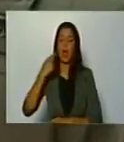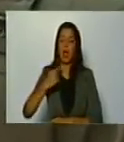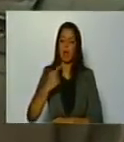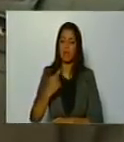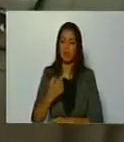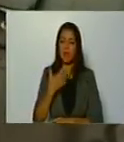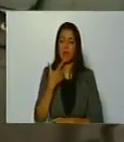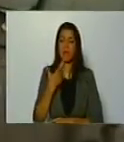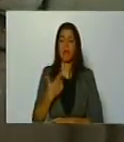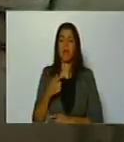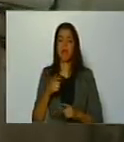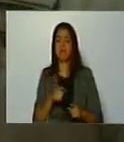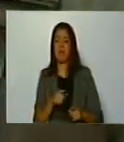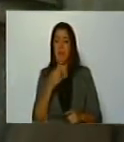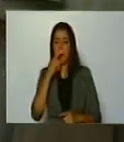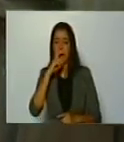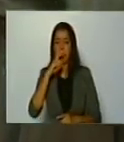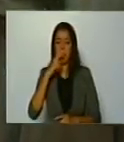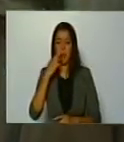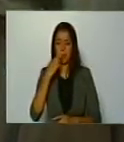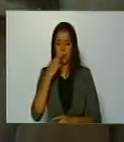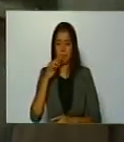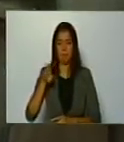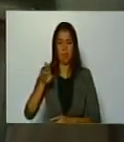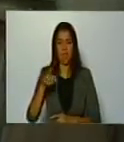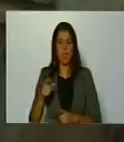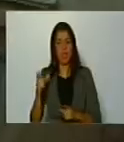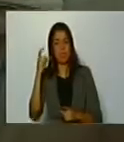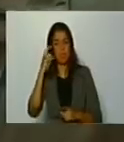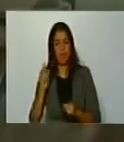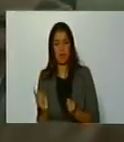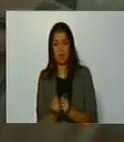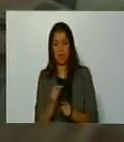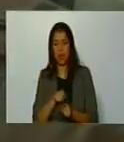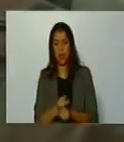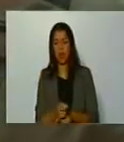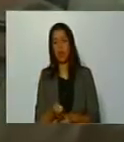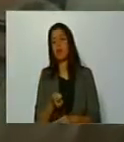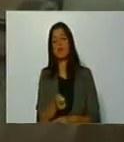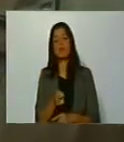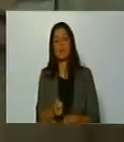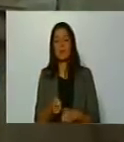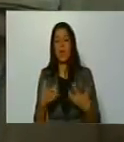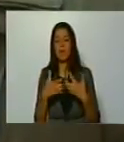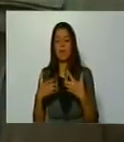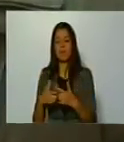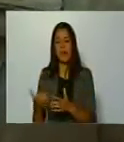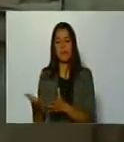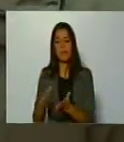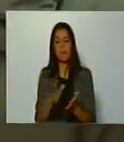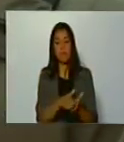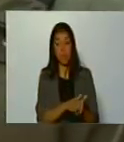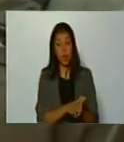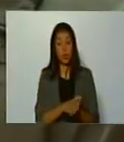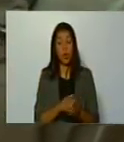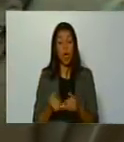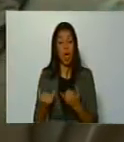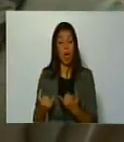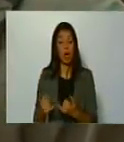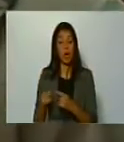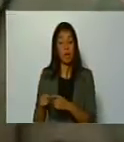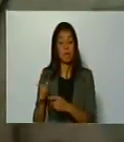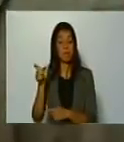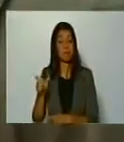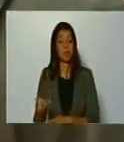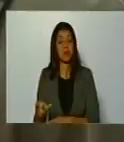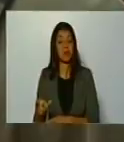días, estamos en la fase final, llevó a la muerte un poco de una cantidad de venezolanos, ahí está, debajo las